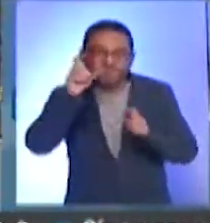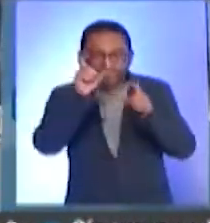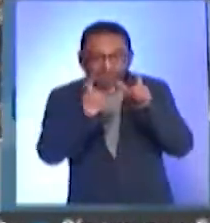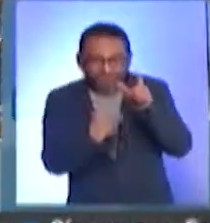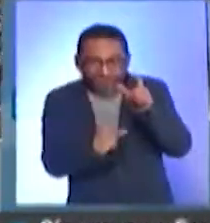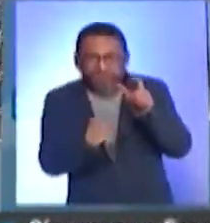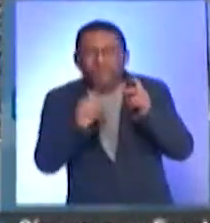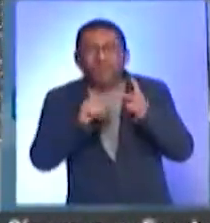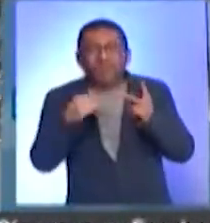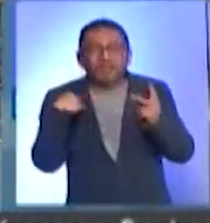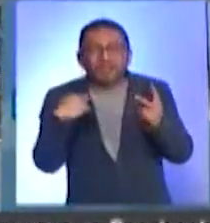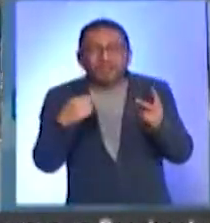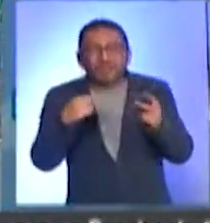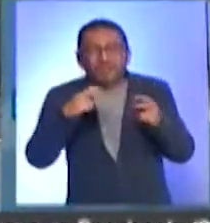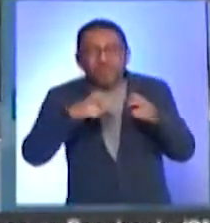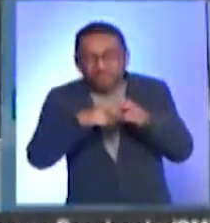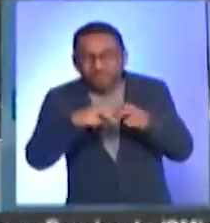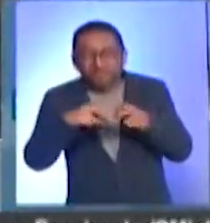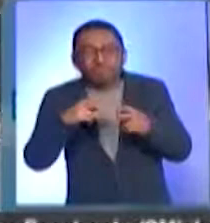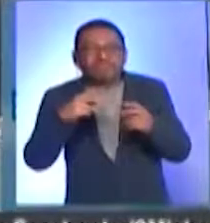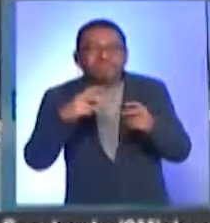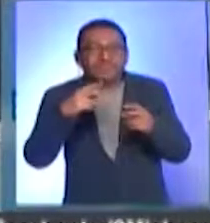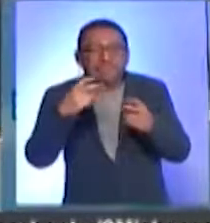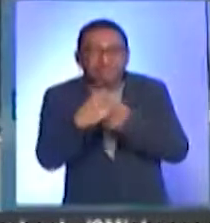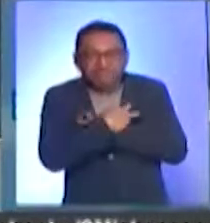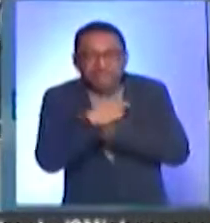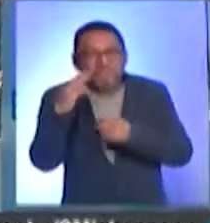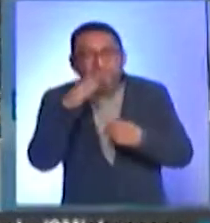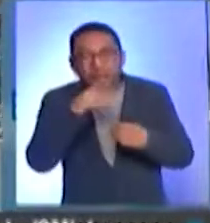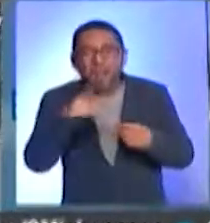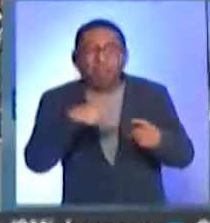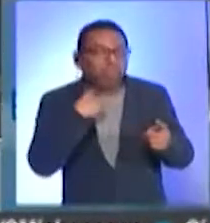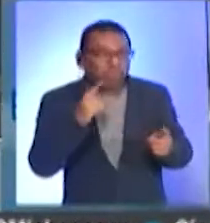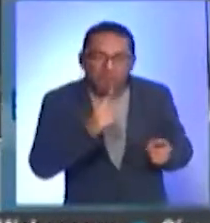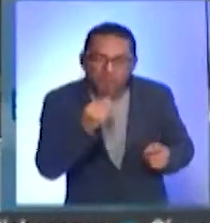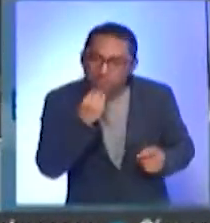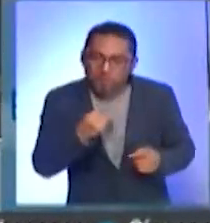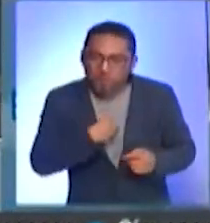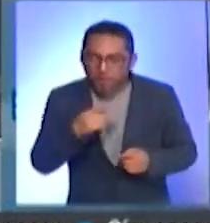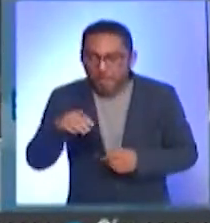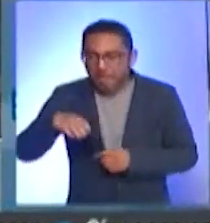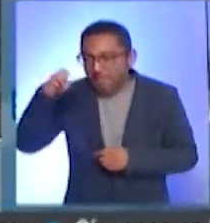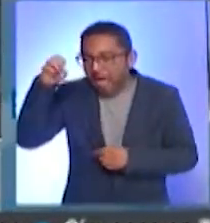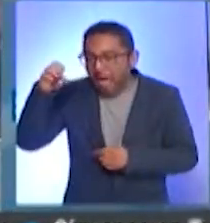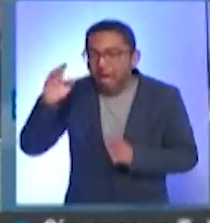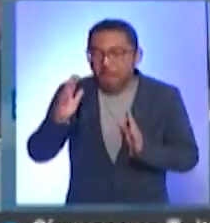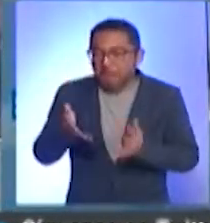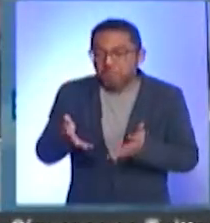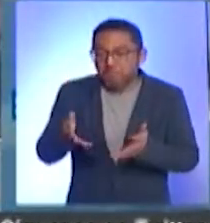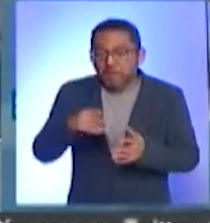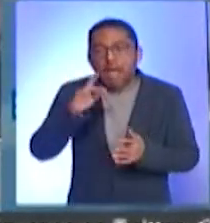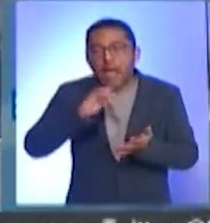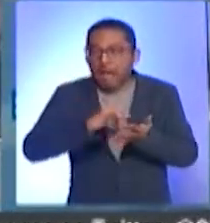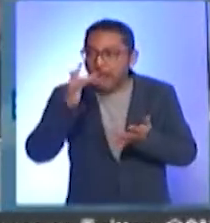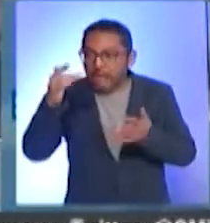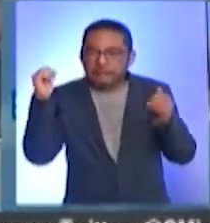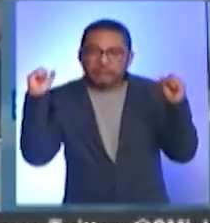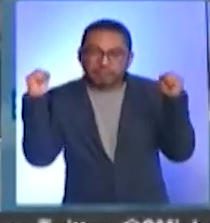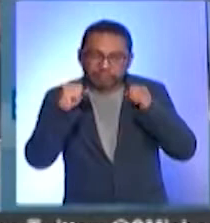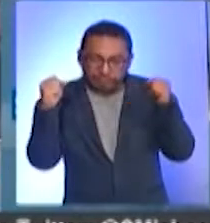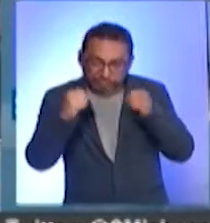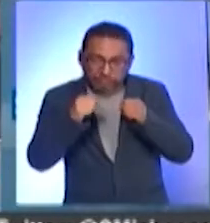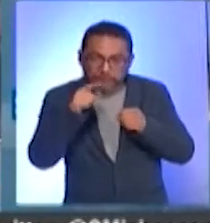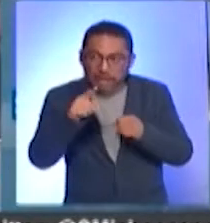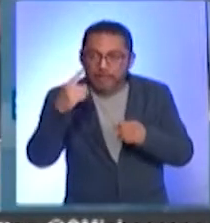entre otros no se derrotó dejó en claro que la edad sólo es un número gracias al atletismo tuvo la